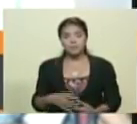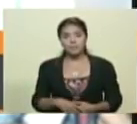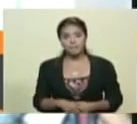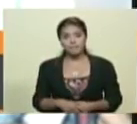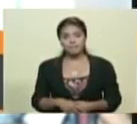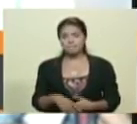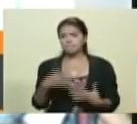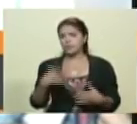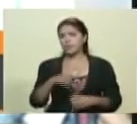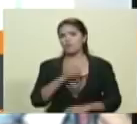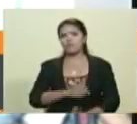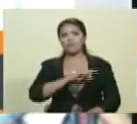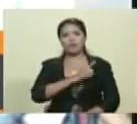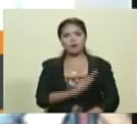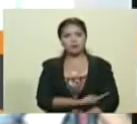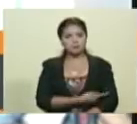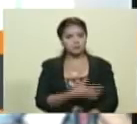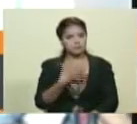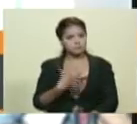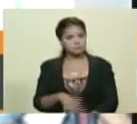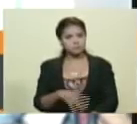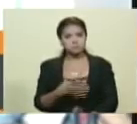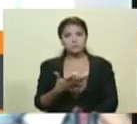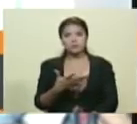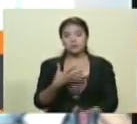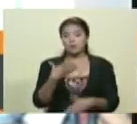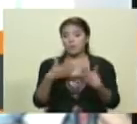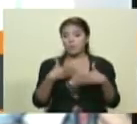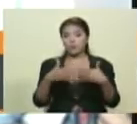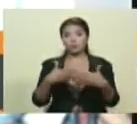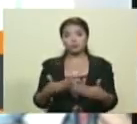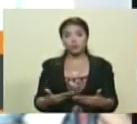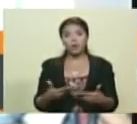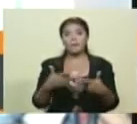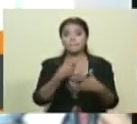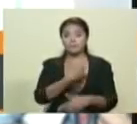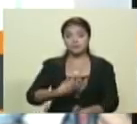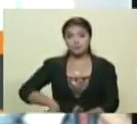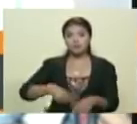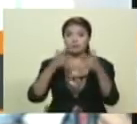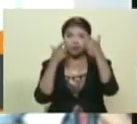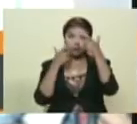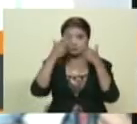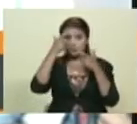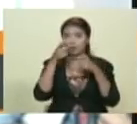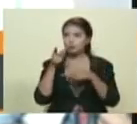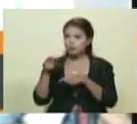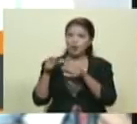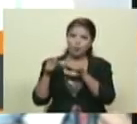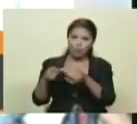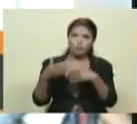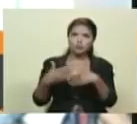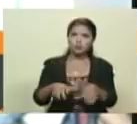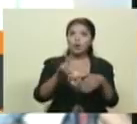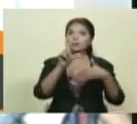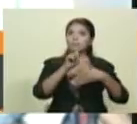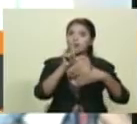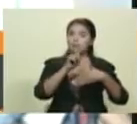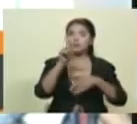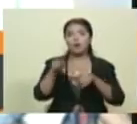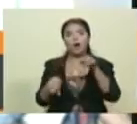una fuerza que proyectó el presidente Chávez, que usted ha continuado, que es Telesur, y algunos